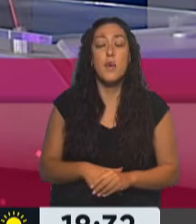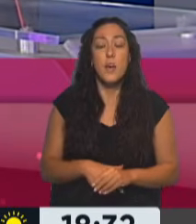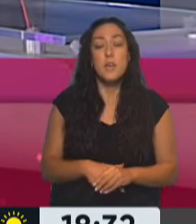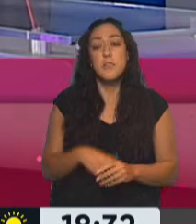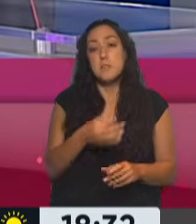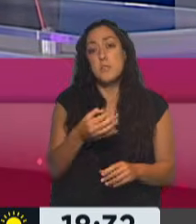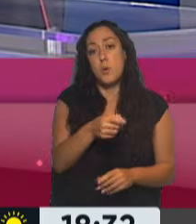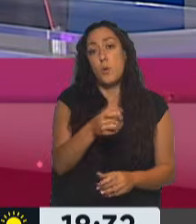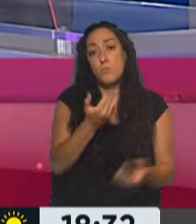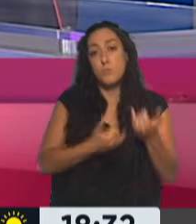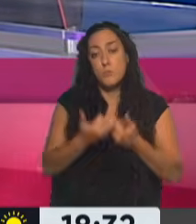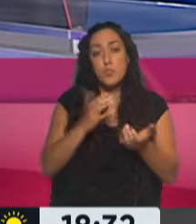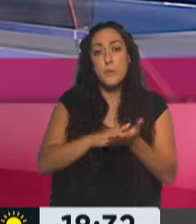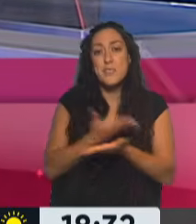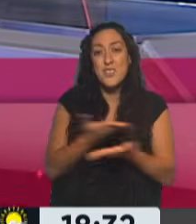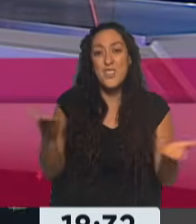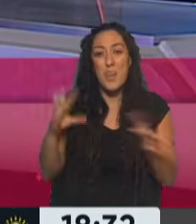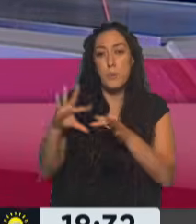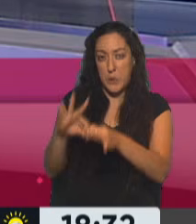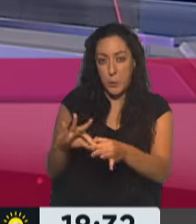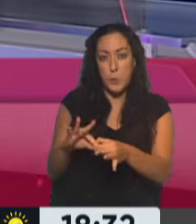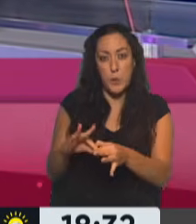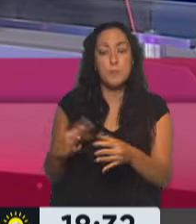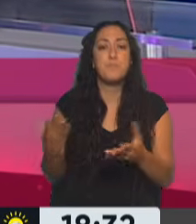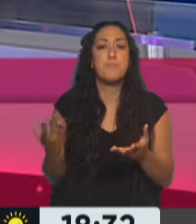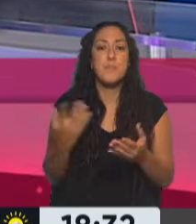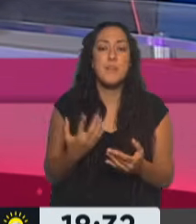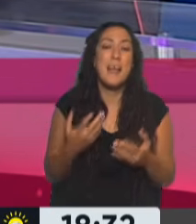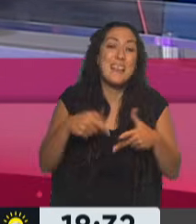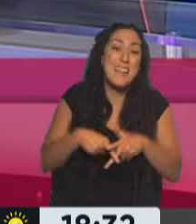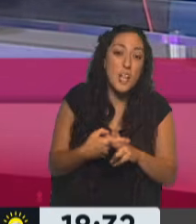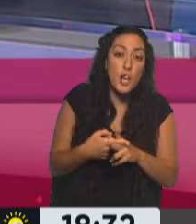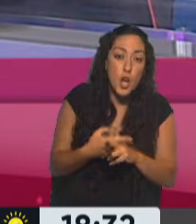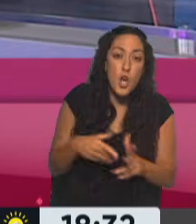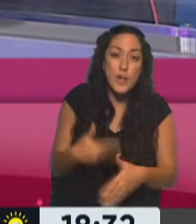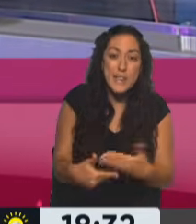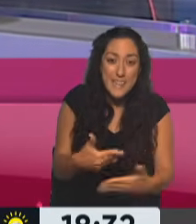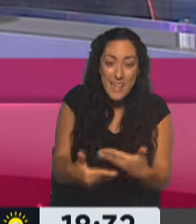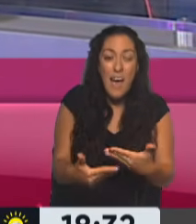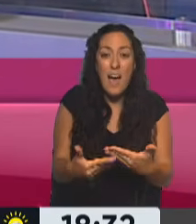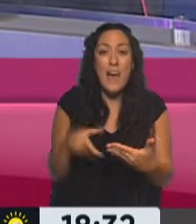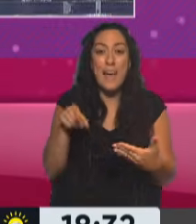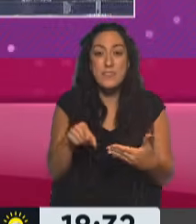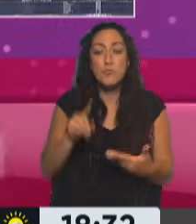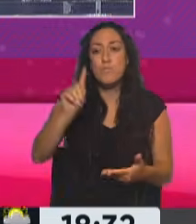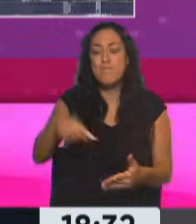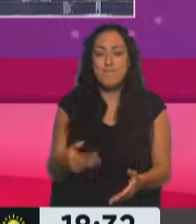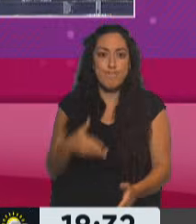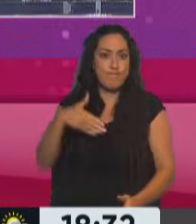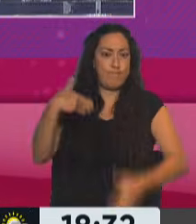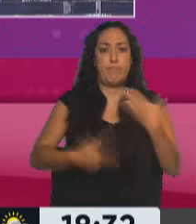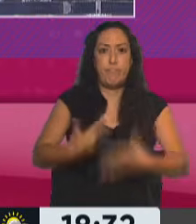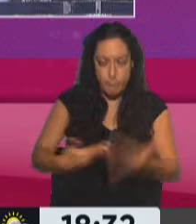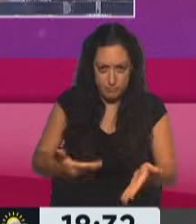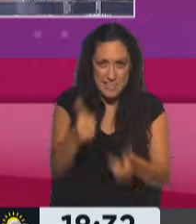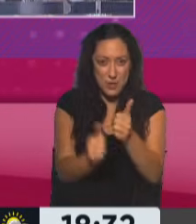decías, con el tema de la sociedad. En primer lugar, a ver, la tecnología acelera la evolución de la